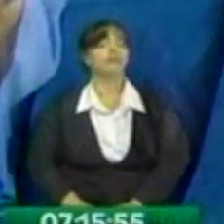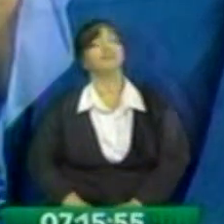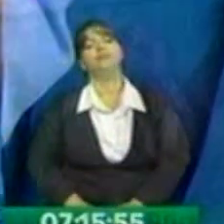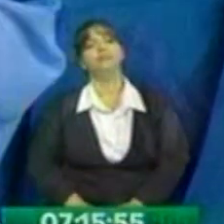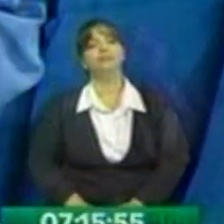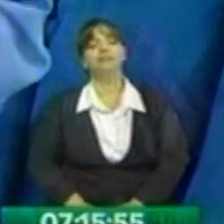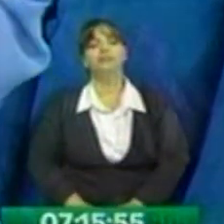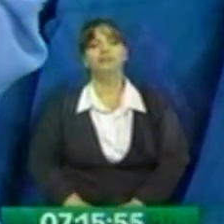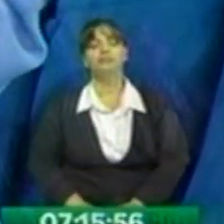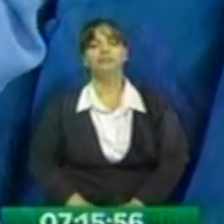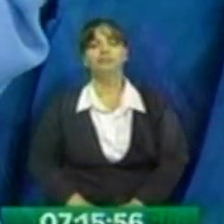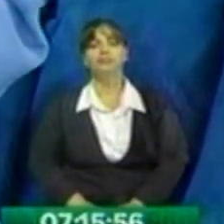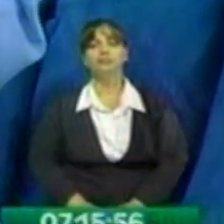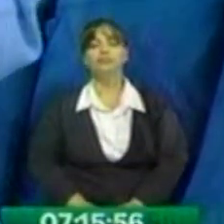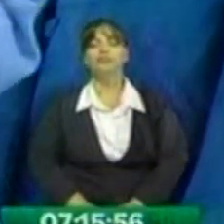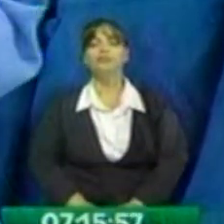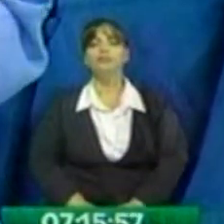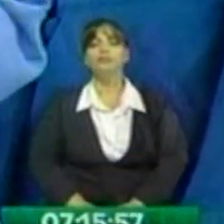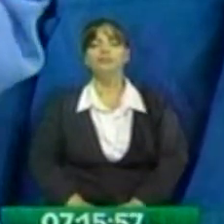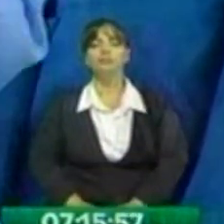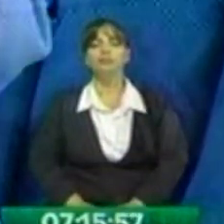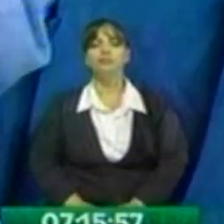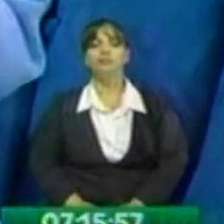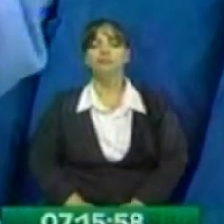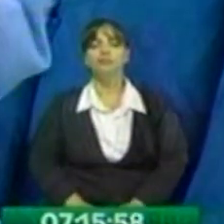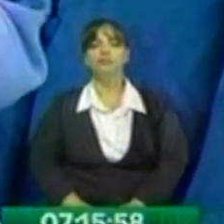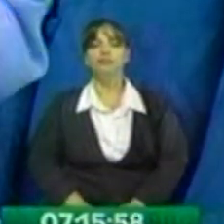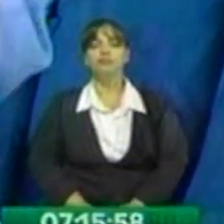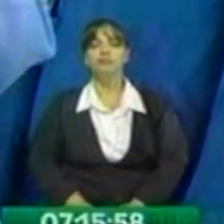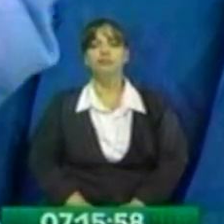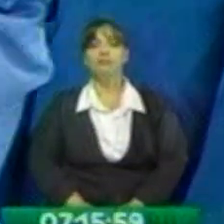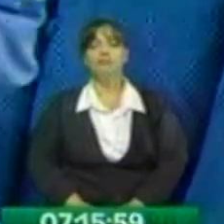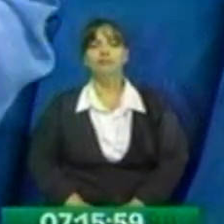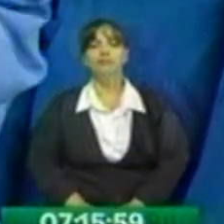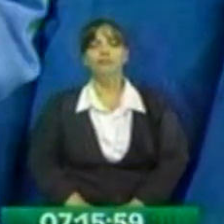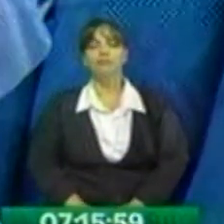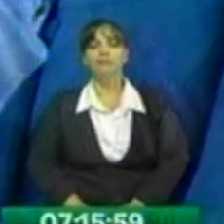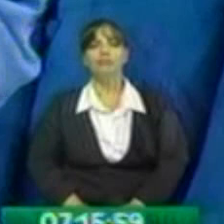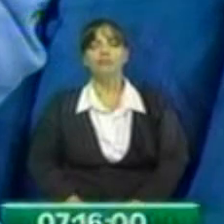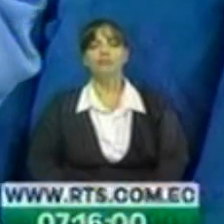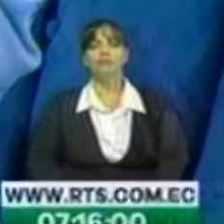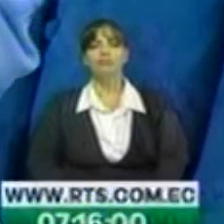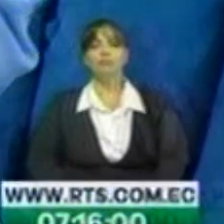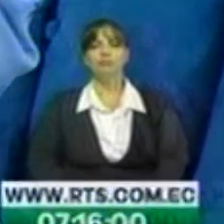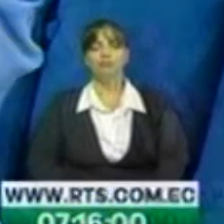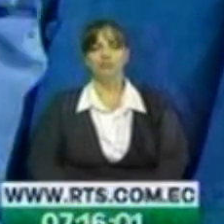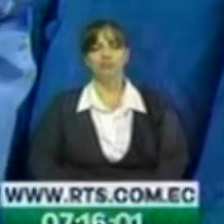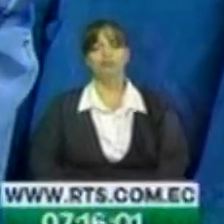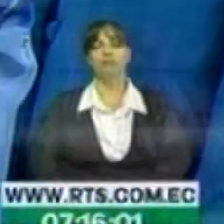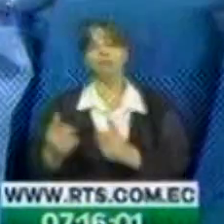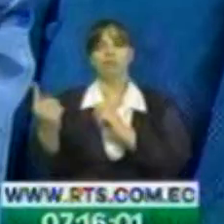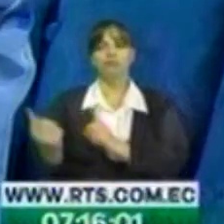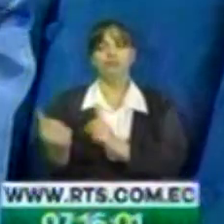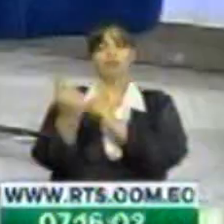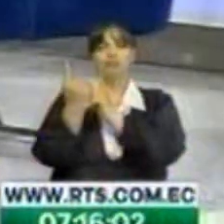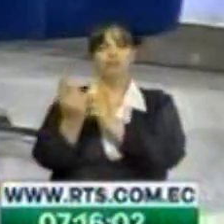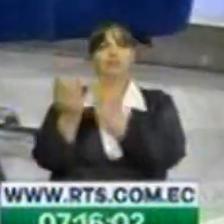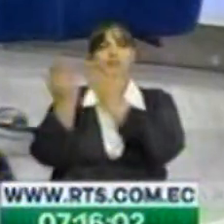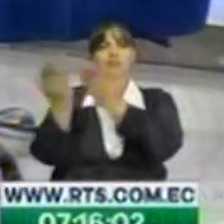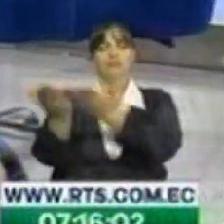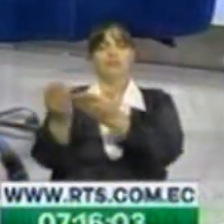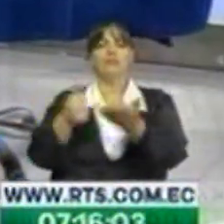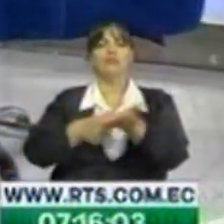gestores culturales por buscar desarrollar y difundir su arte y su cultura. Para dialogar sobre esta temática, tenemos